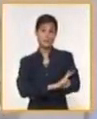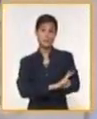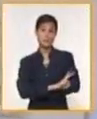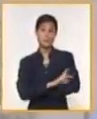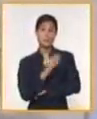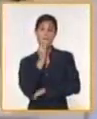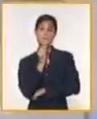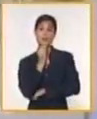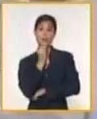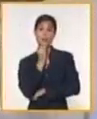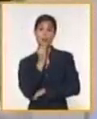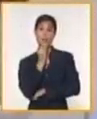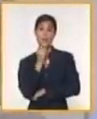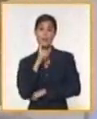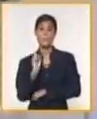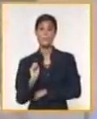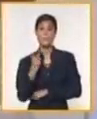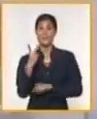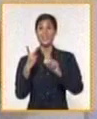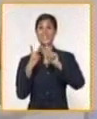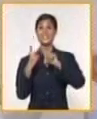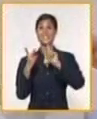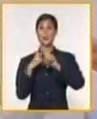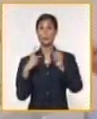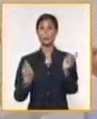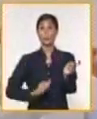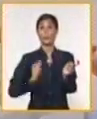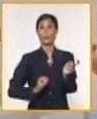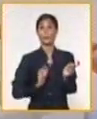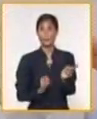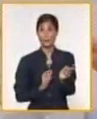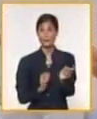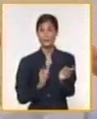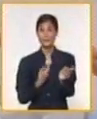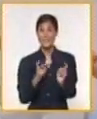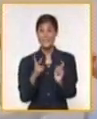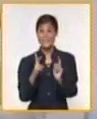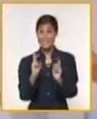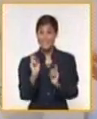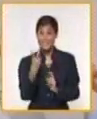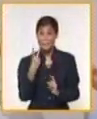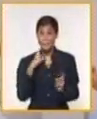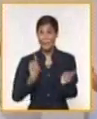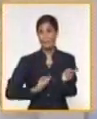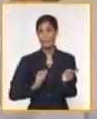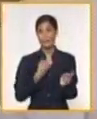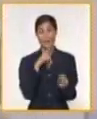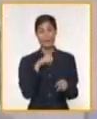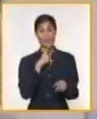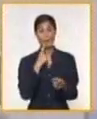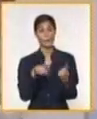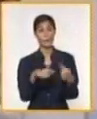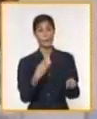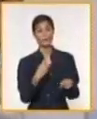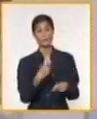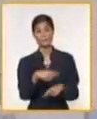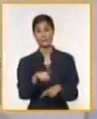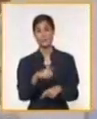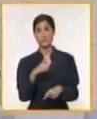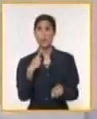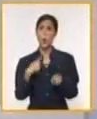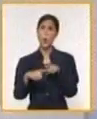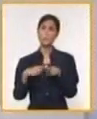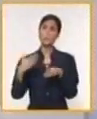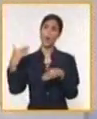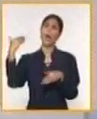lanza en una guerra contra una nación verdaderamente constituida y fuerte, porque todas las otras guerras de Israel